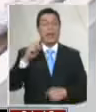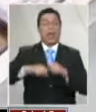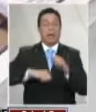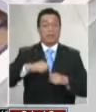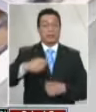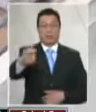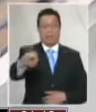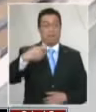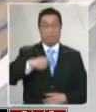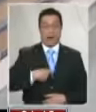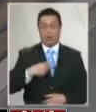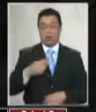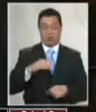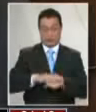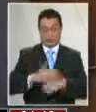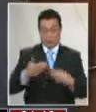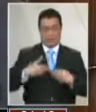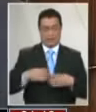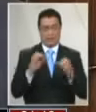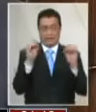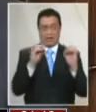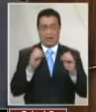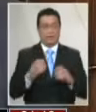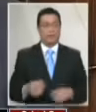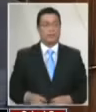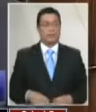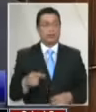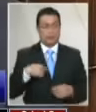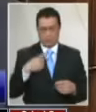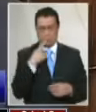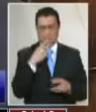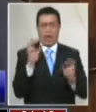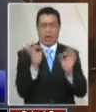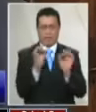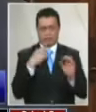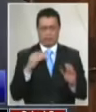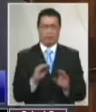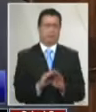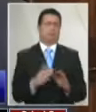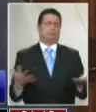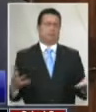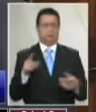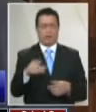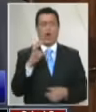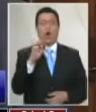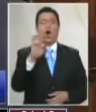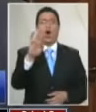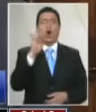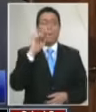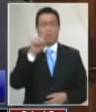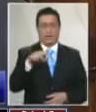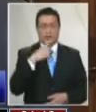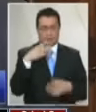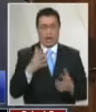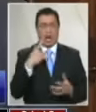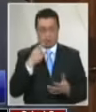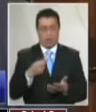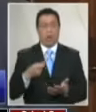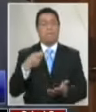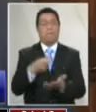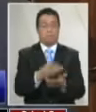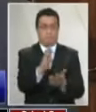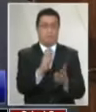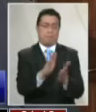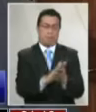pagó por servicios de él no aparece como una explicación insólita el que el senador orpis indique de que solicitó aportes ilegales a la